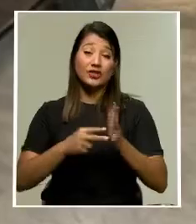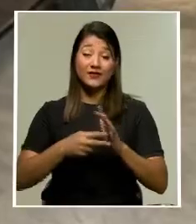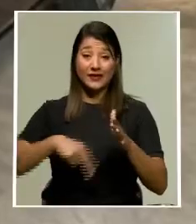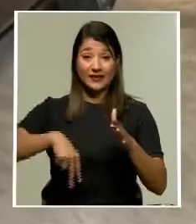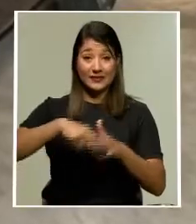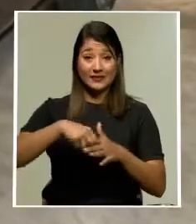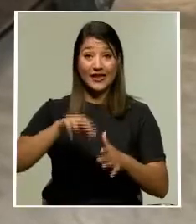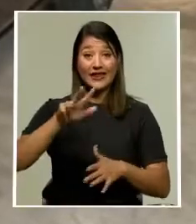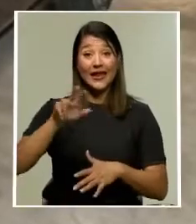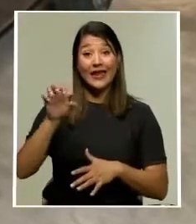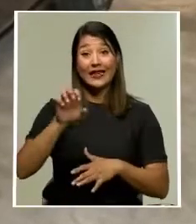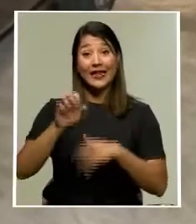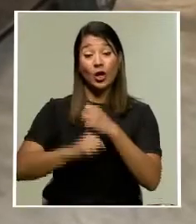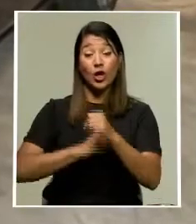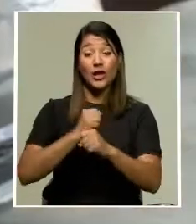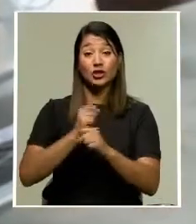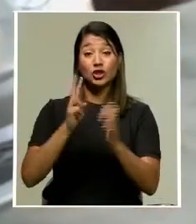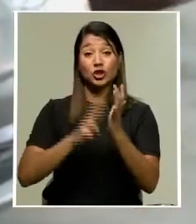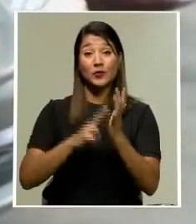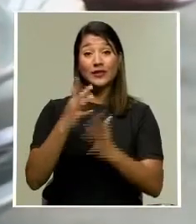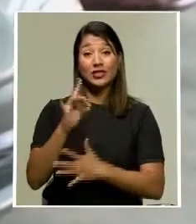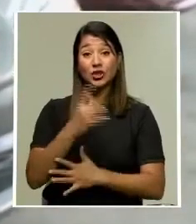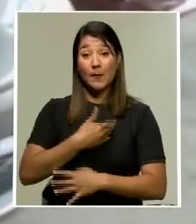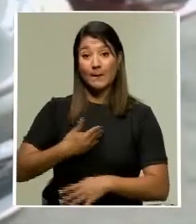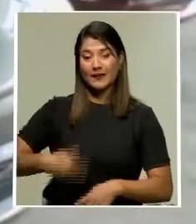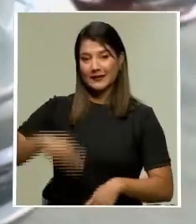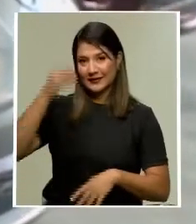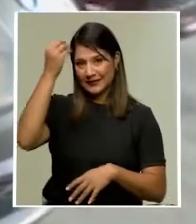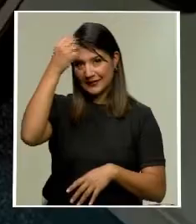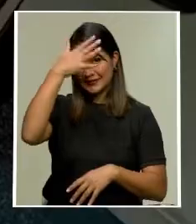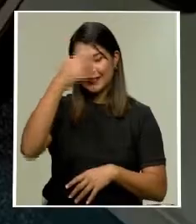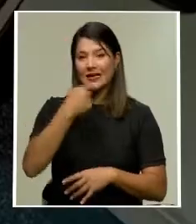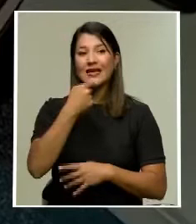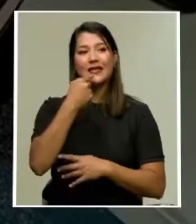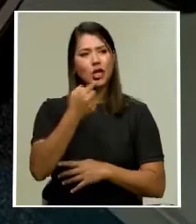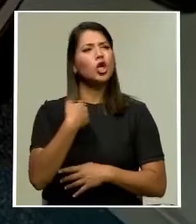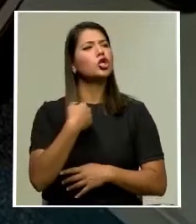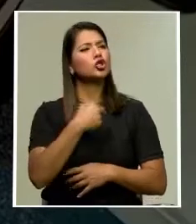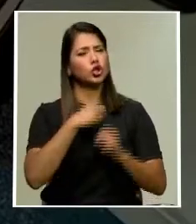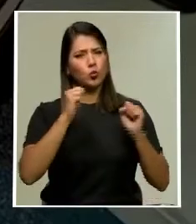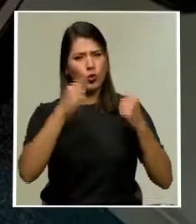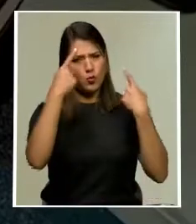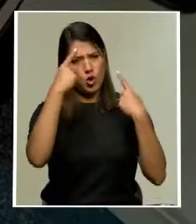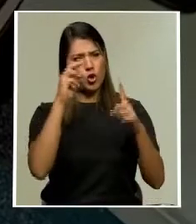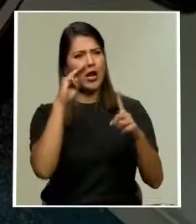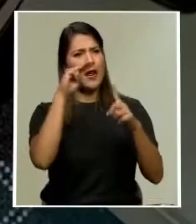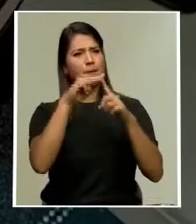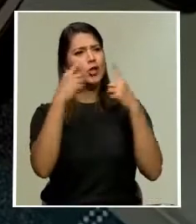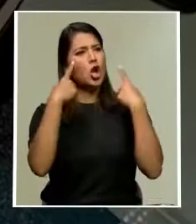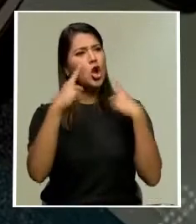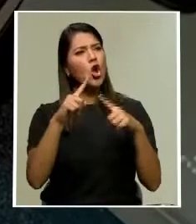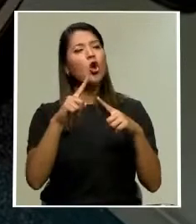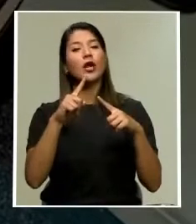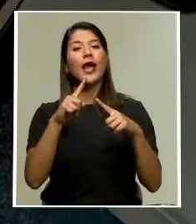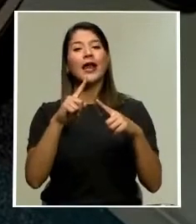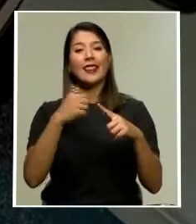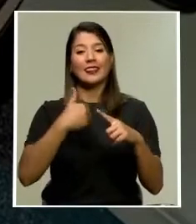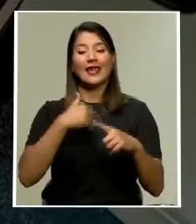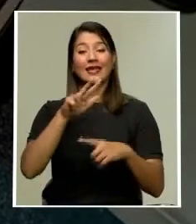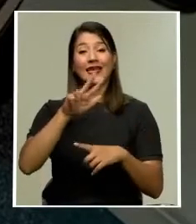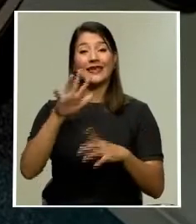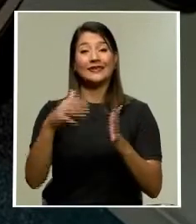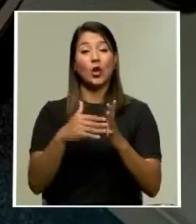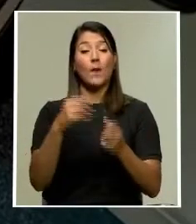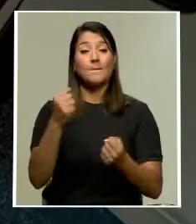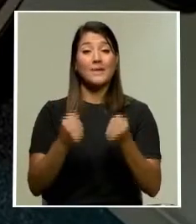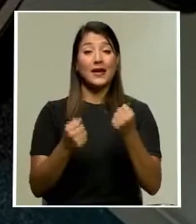El 3 de enero del 2018, el presidente Carlos Alvarado manifestó: vamos a alcanzar la meta de introducir 35,000 unidades 100%